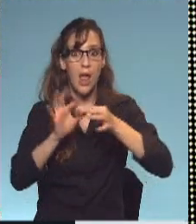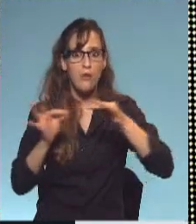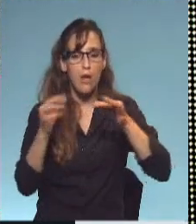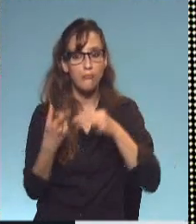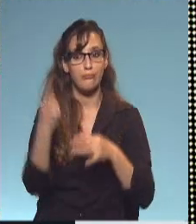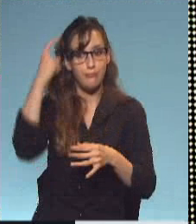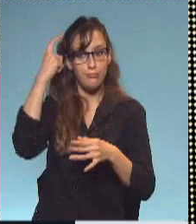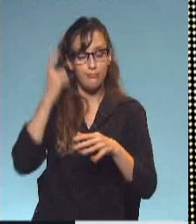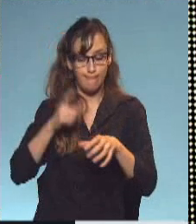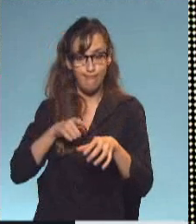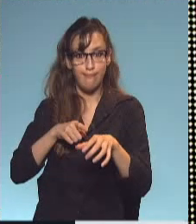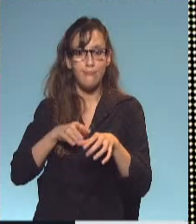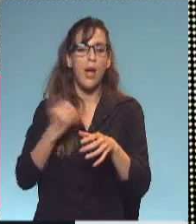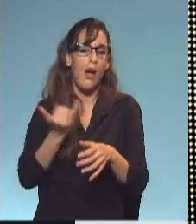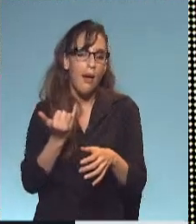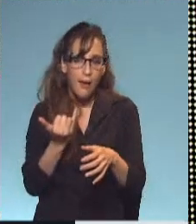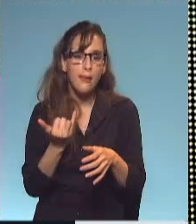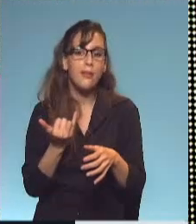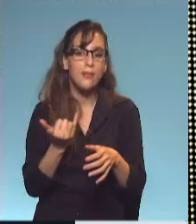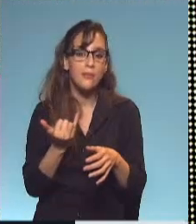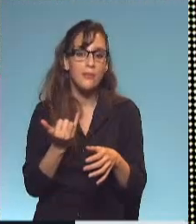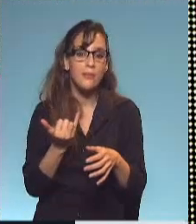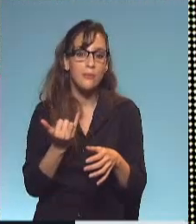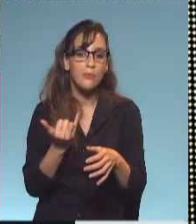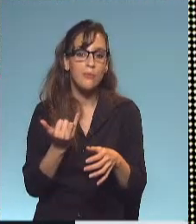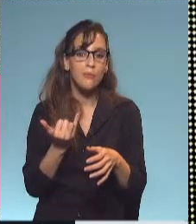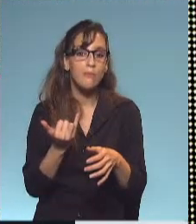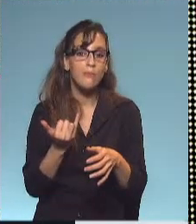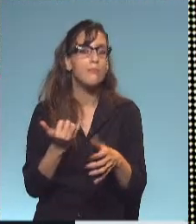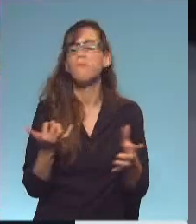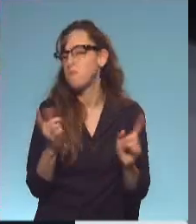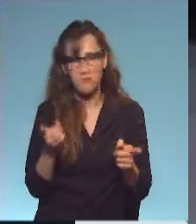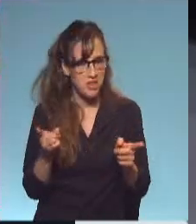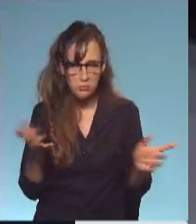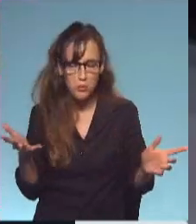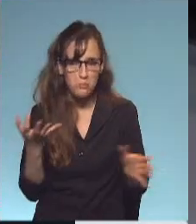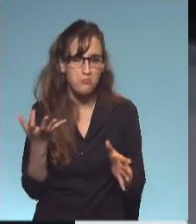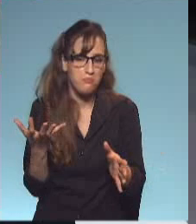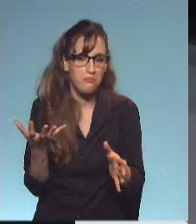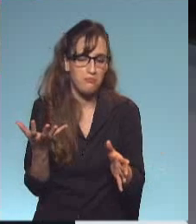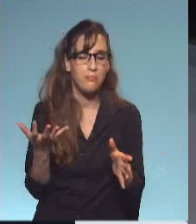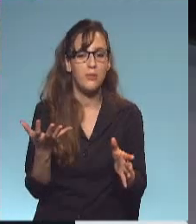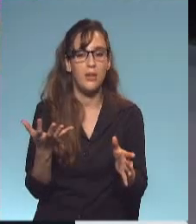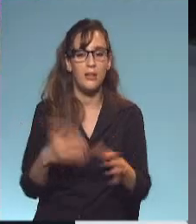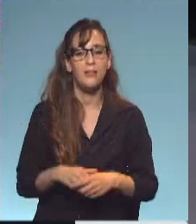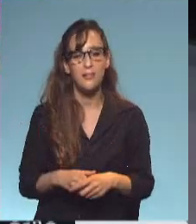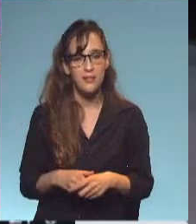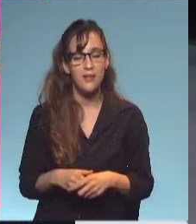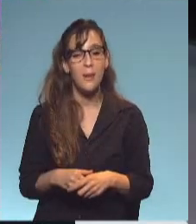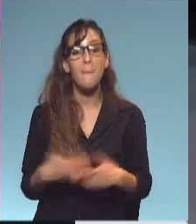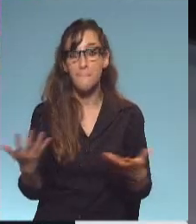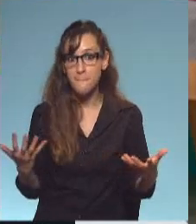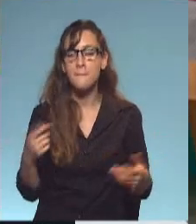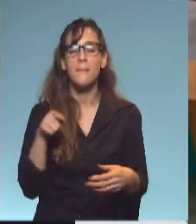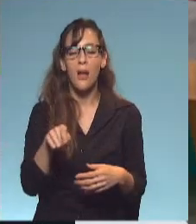evolucionamos en praderas africanas bañadas de sol, donde quien podía ver bien tenía una ventaja de sobrevivencia y reproducción, porque veía al león desde lejos, gritaban y salían todos corriendo. Claro.